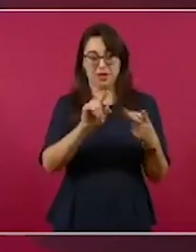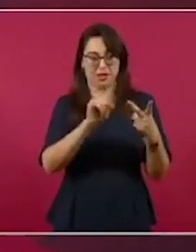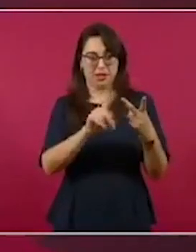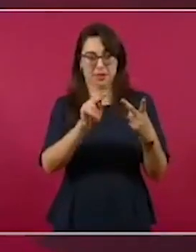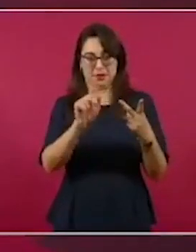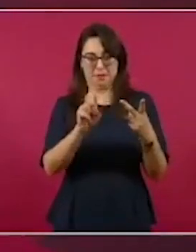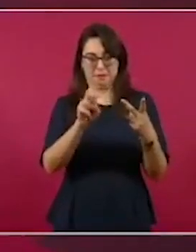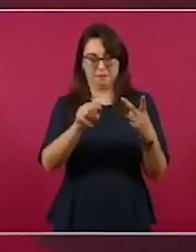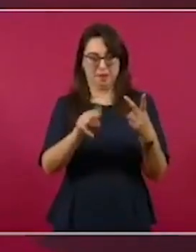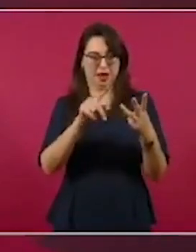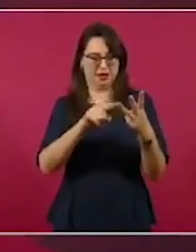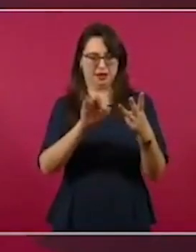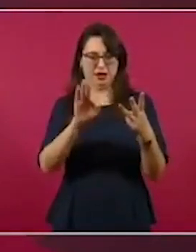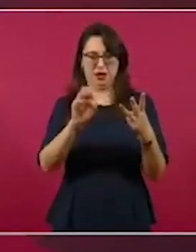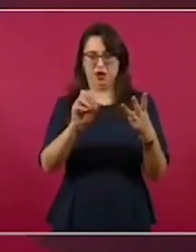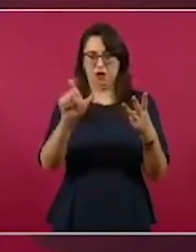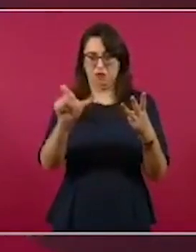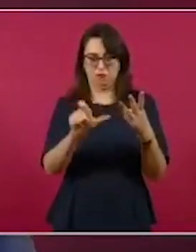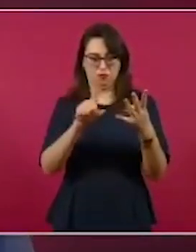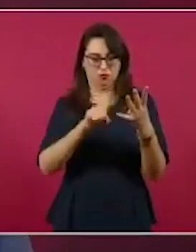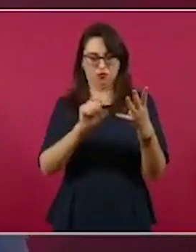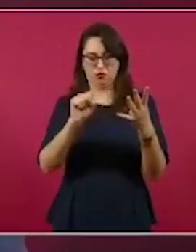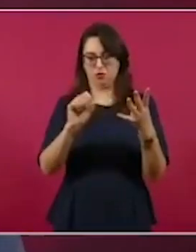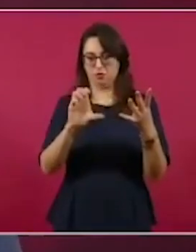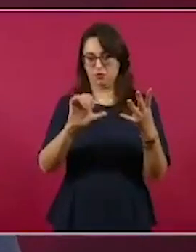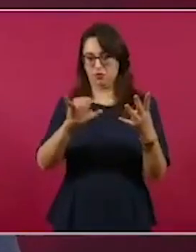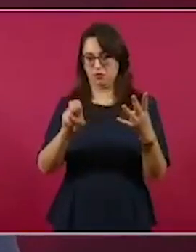Fox y la Suprema Corte.